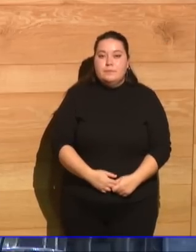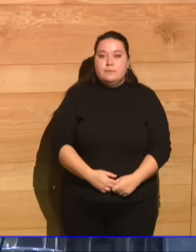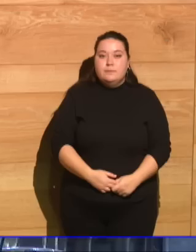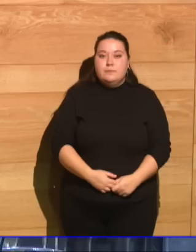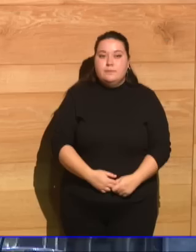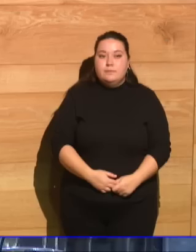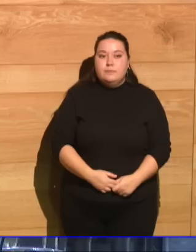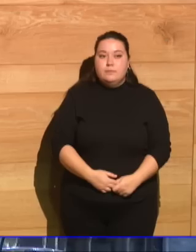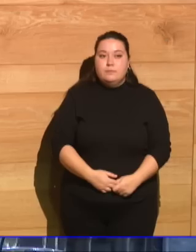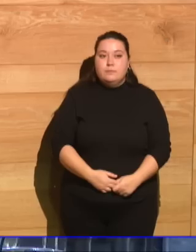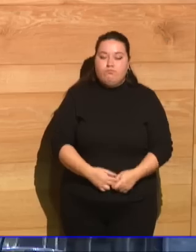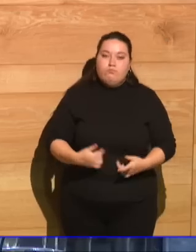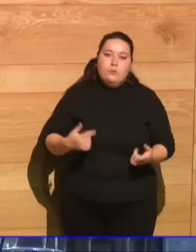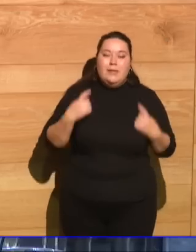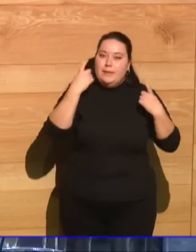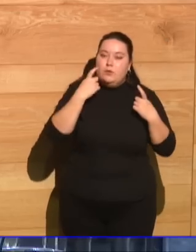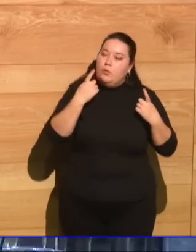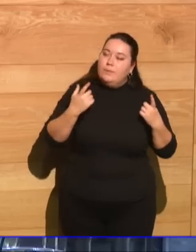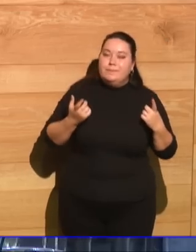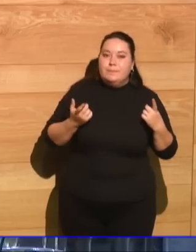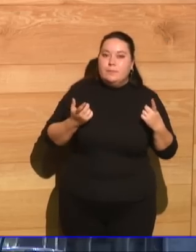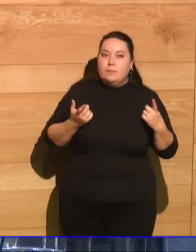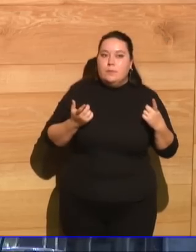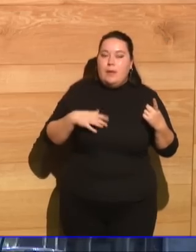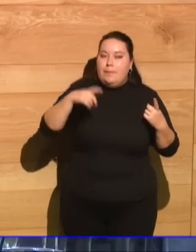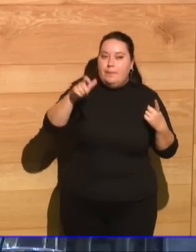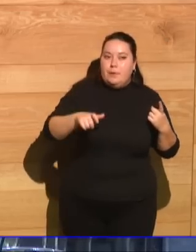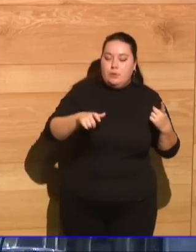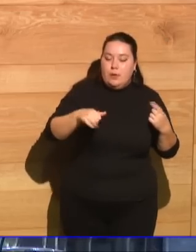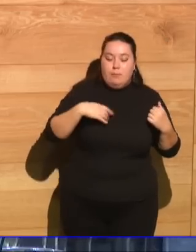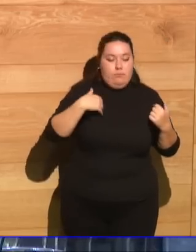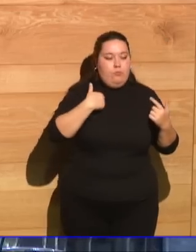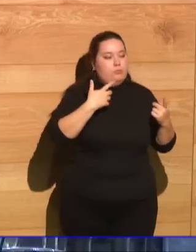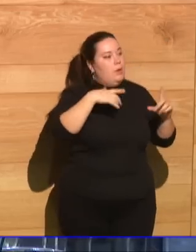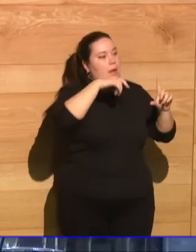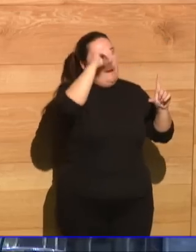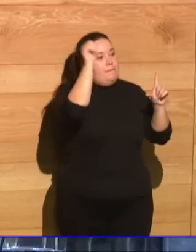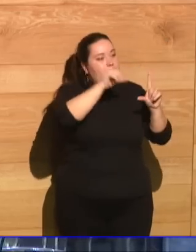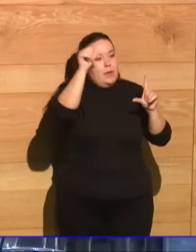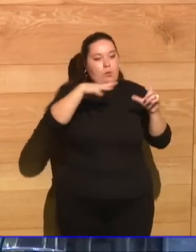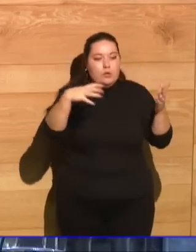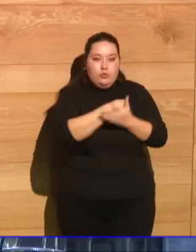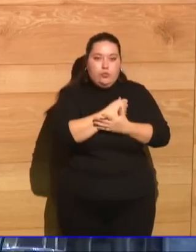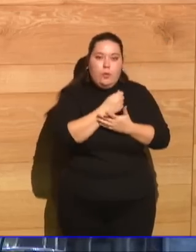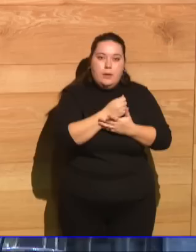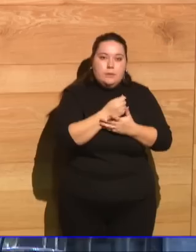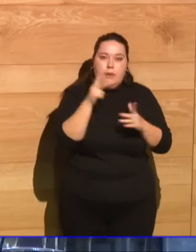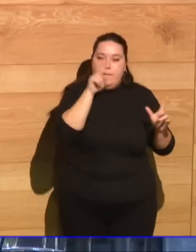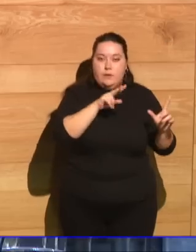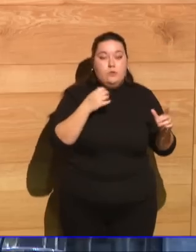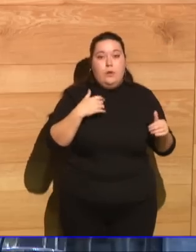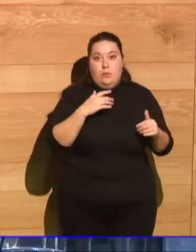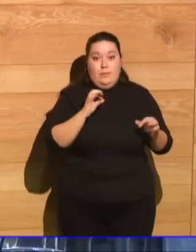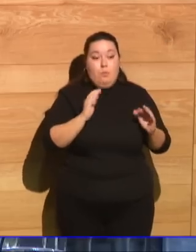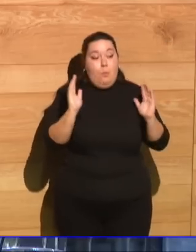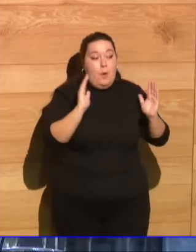La aproximación que he tenido que hacer ha sido una aproximación de persona que se ha tenido que ver todas las películas de Alan Parker desde que Javi empezó a dar